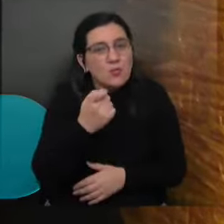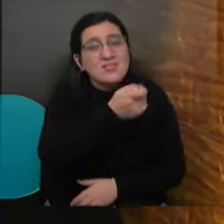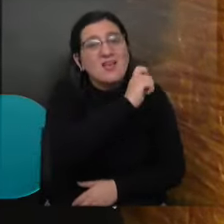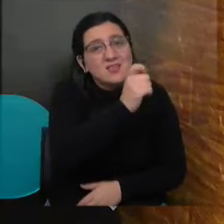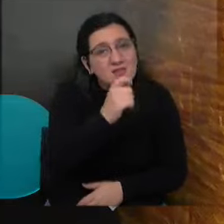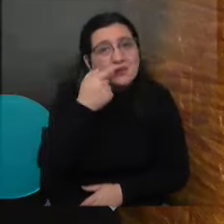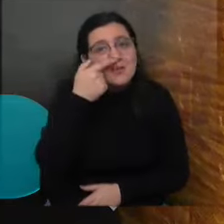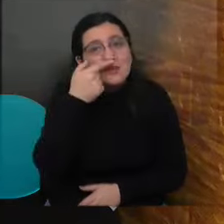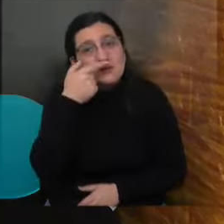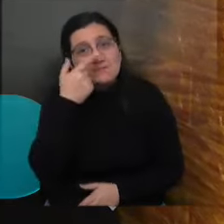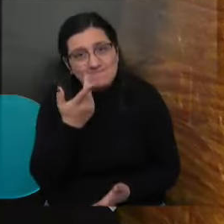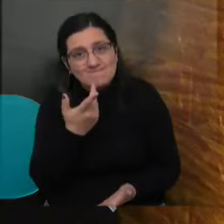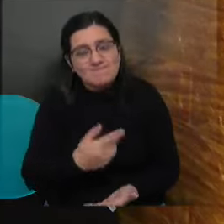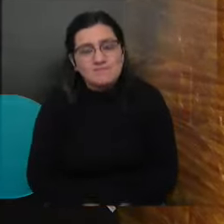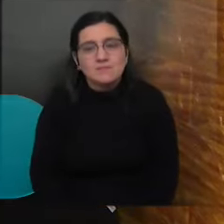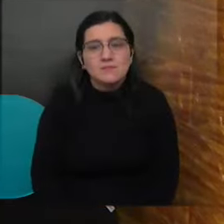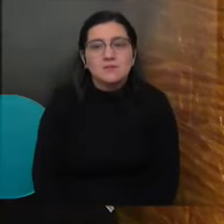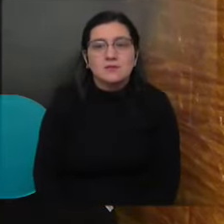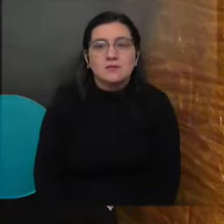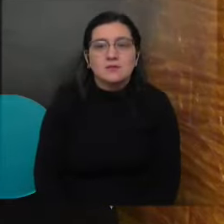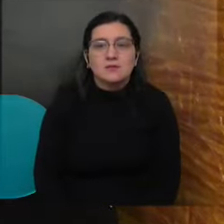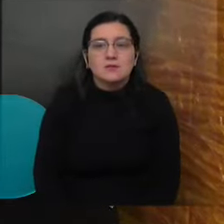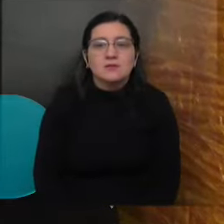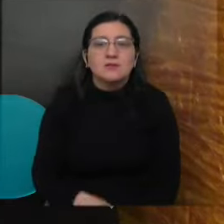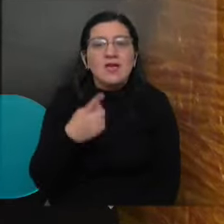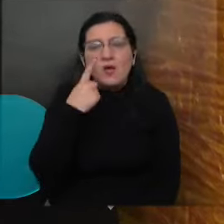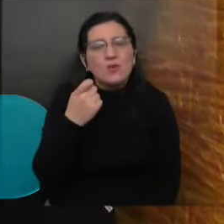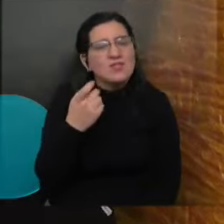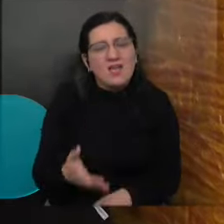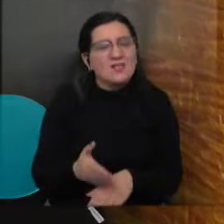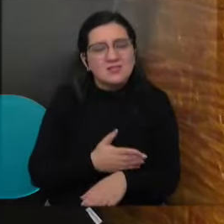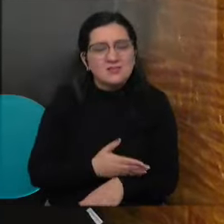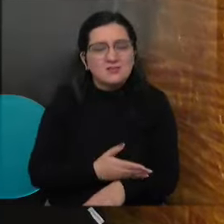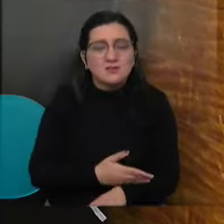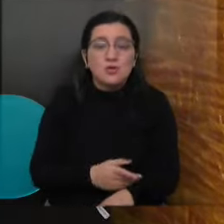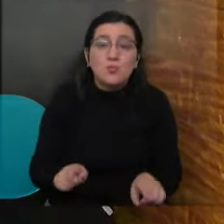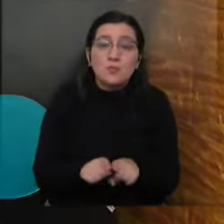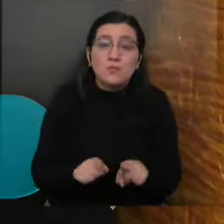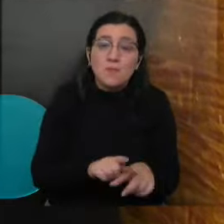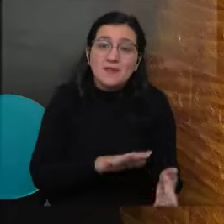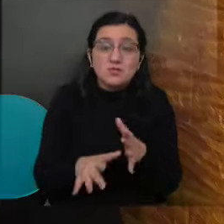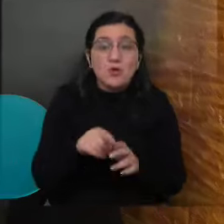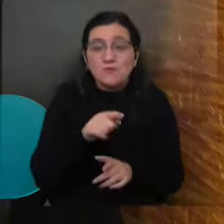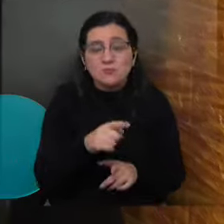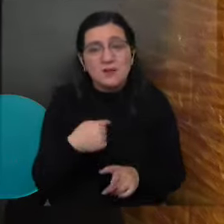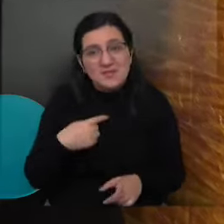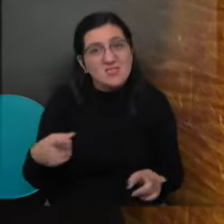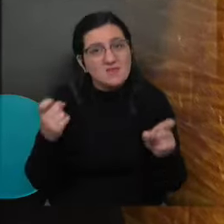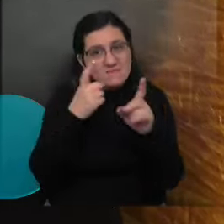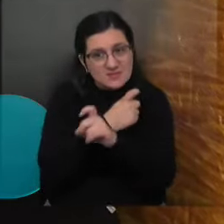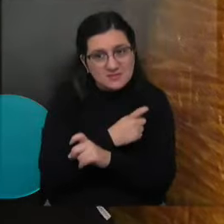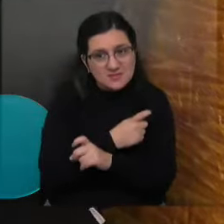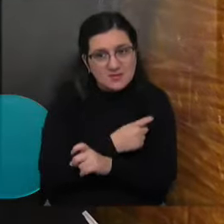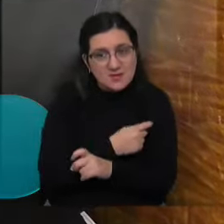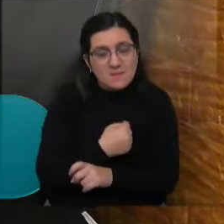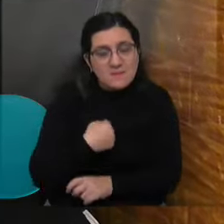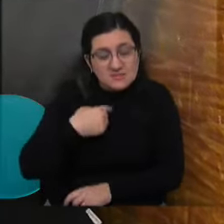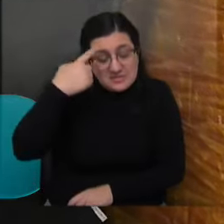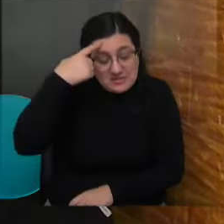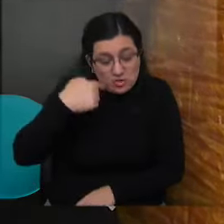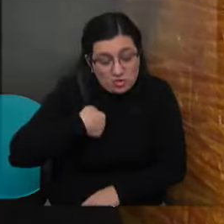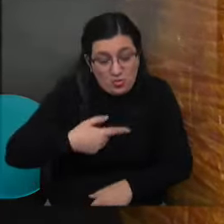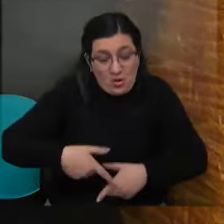tiene como un patrón de conducta y vos más o menos lo ves venir Igual me pasa parecido a vos no no me cuesta un montón considerarme un campeón sé